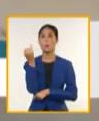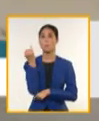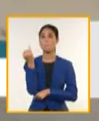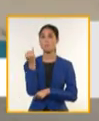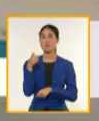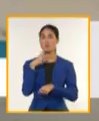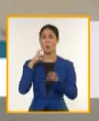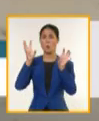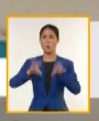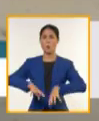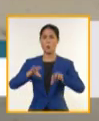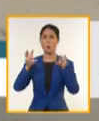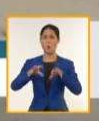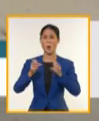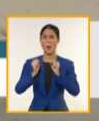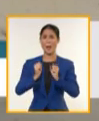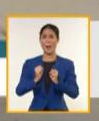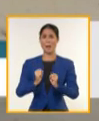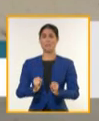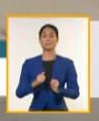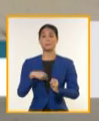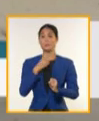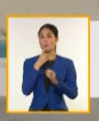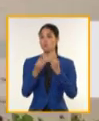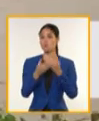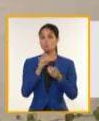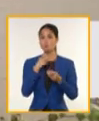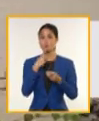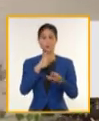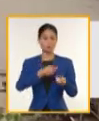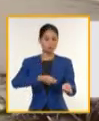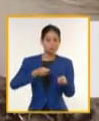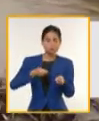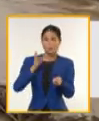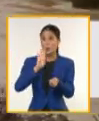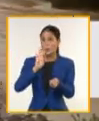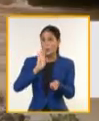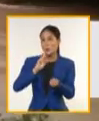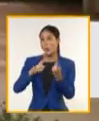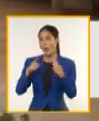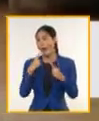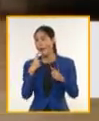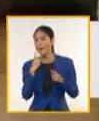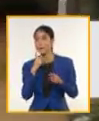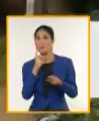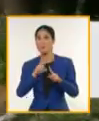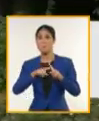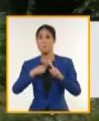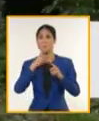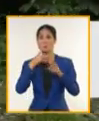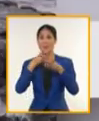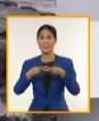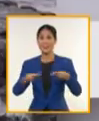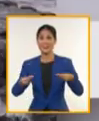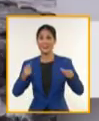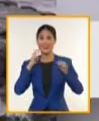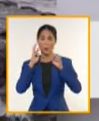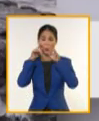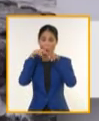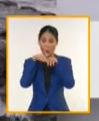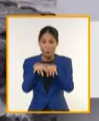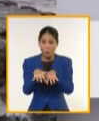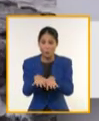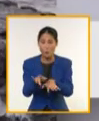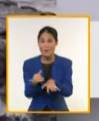lo permiten, se trabaja intensamente en la recogida de escombros y lodo tras los deslizamientos de tierra que estaban impidiendo el paso por la